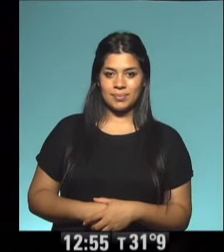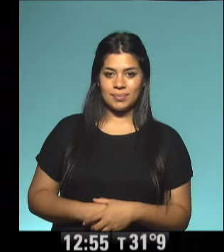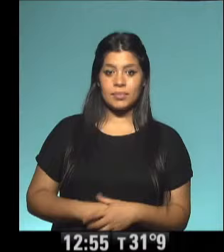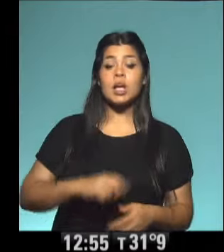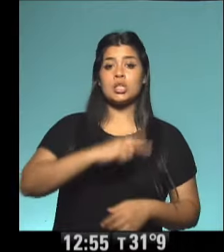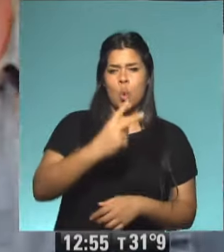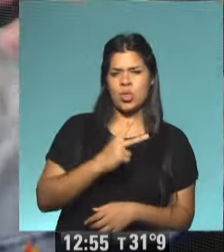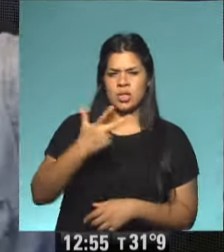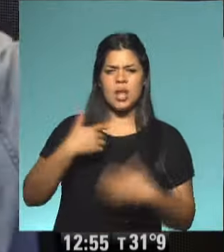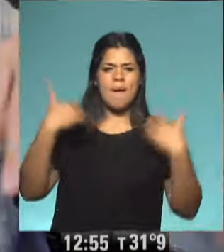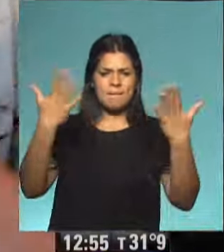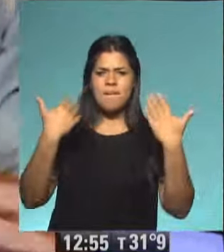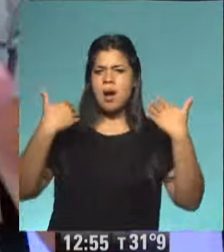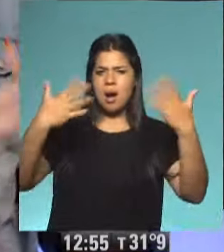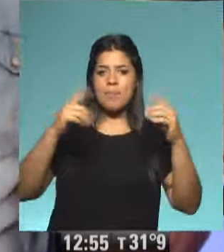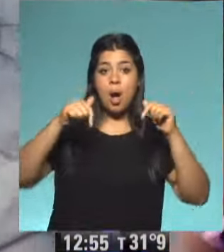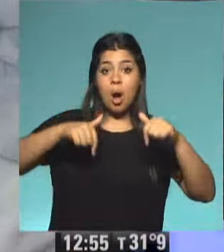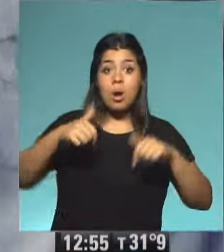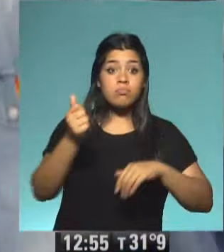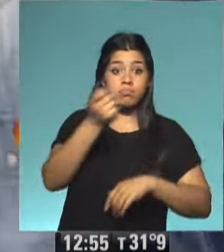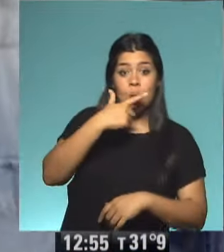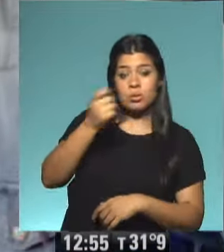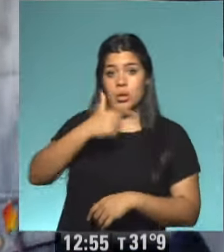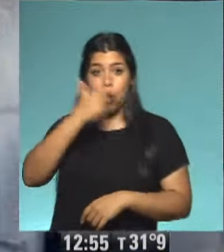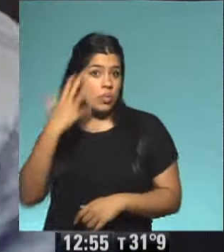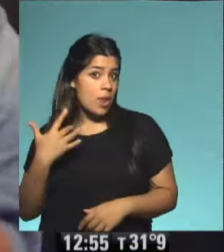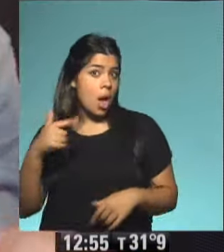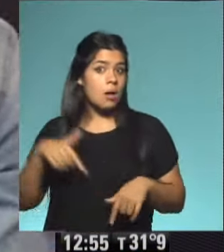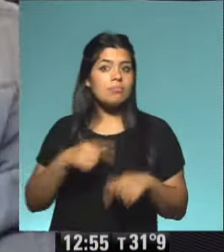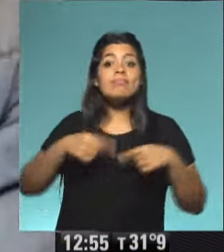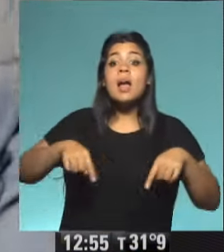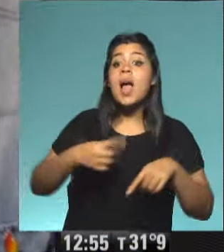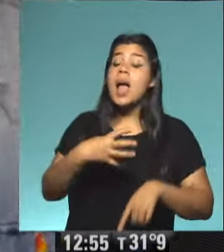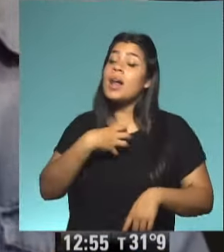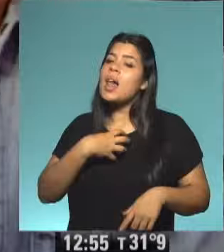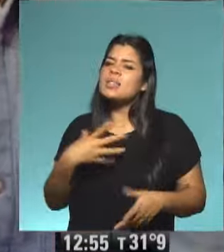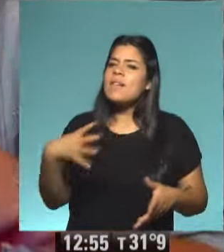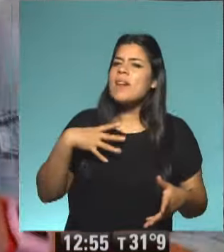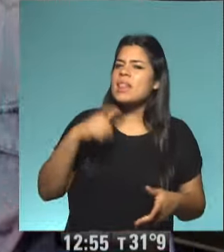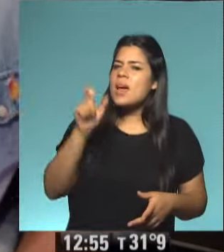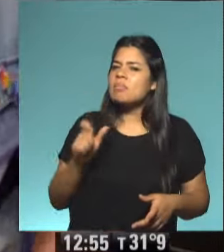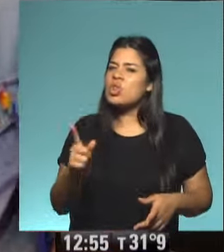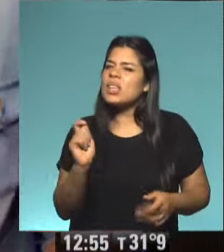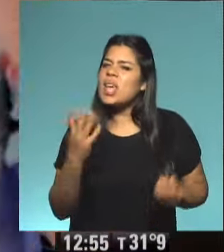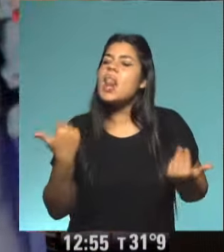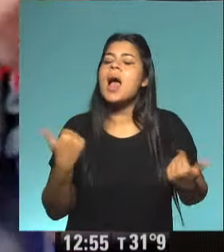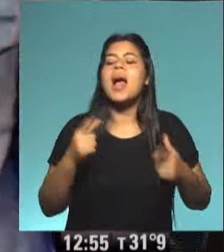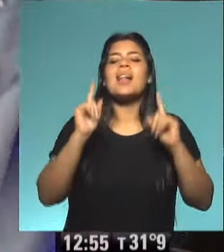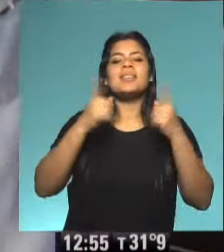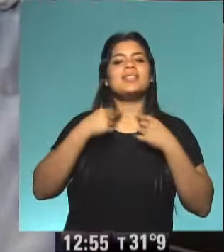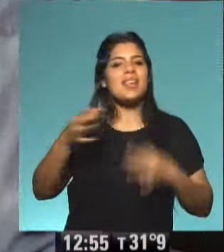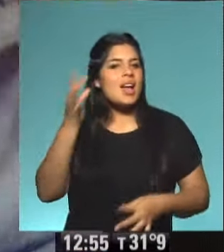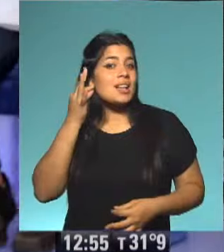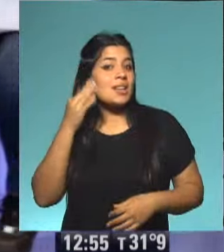Segundo y tercero, la mano viene arriba, que aquí llegamos Mauricio y Agustina. Pero nuestra clase está incompleta todavía, sin la señora Julia que